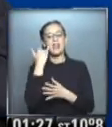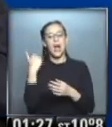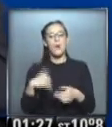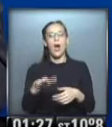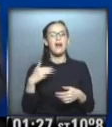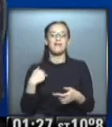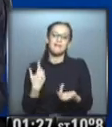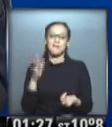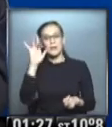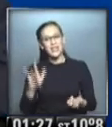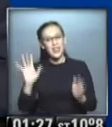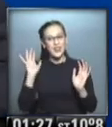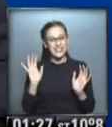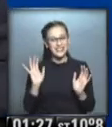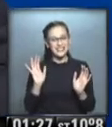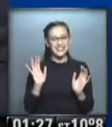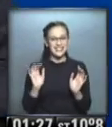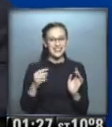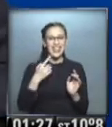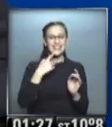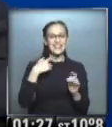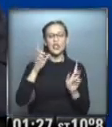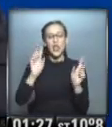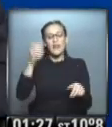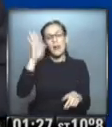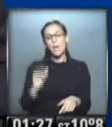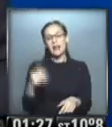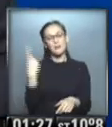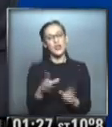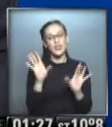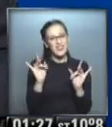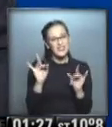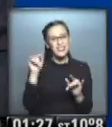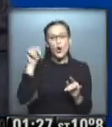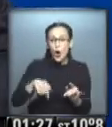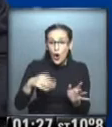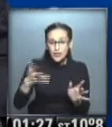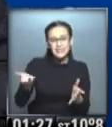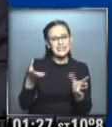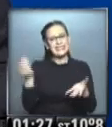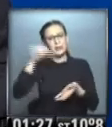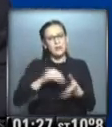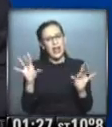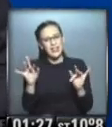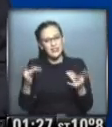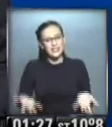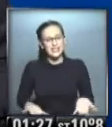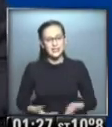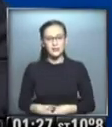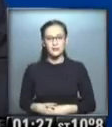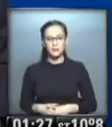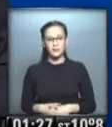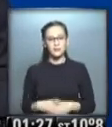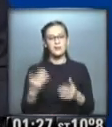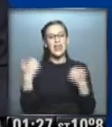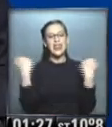teoría. Yo diría que todavía es martes, pero bueno, difícil. Ya, hoy es complicado, Gaby, no sé si sí. Lo puedo sostener. ¿Qué